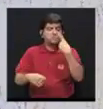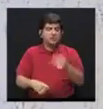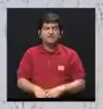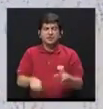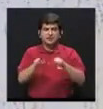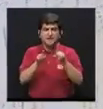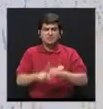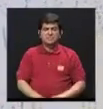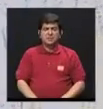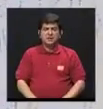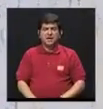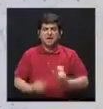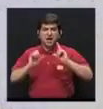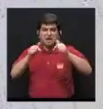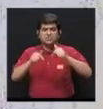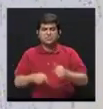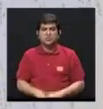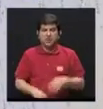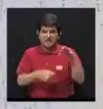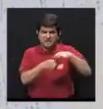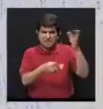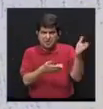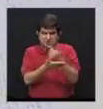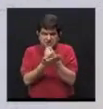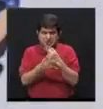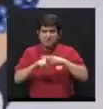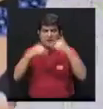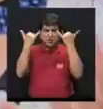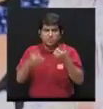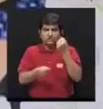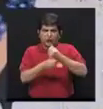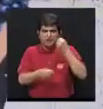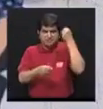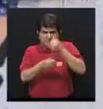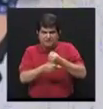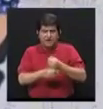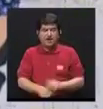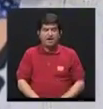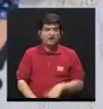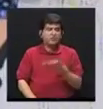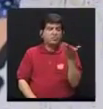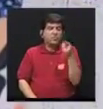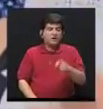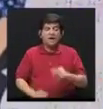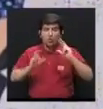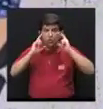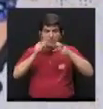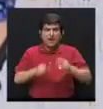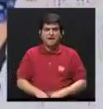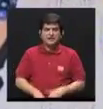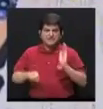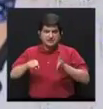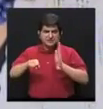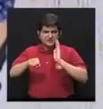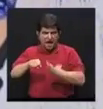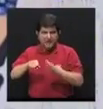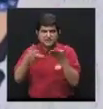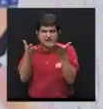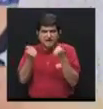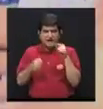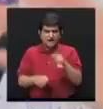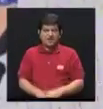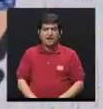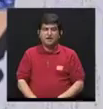cosechas, pero en realidad, por ejemplo, los que ya están trabajando sobre maíz, caña de azúcar, porque lo que quieren es una